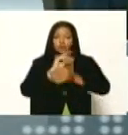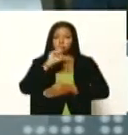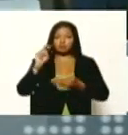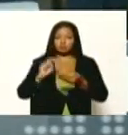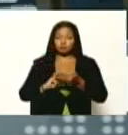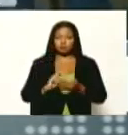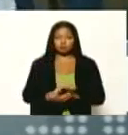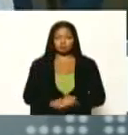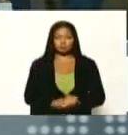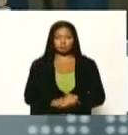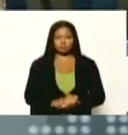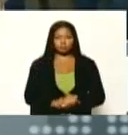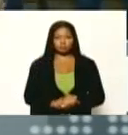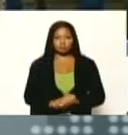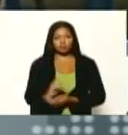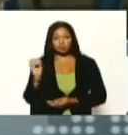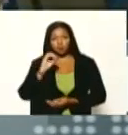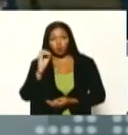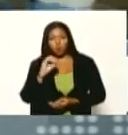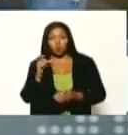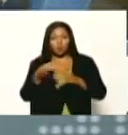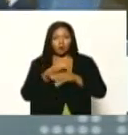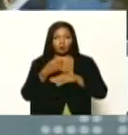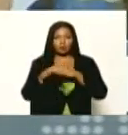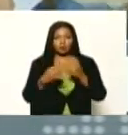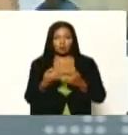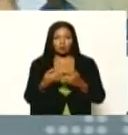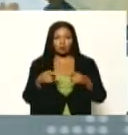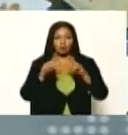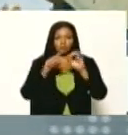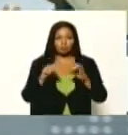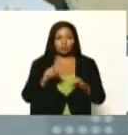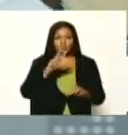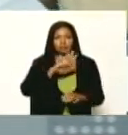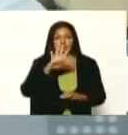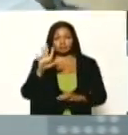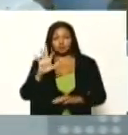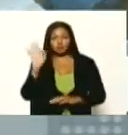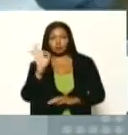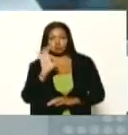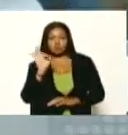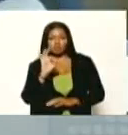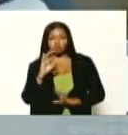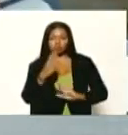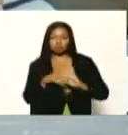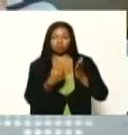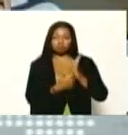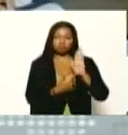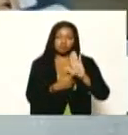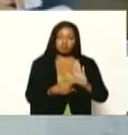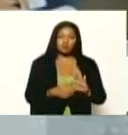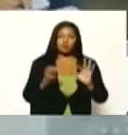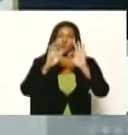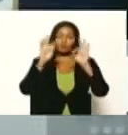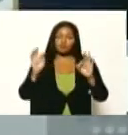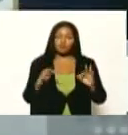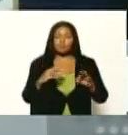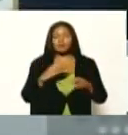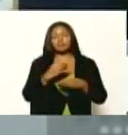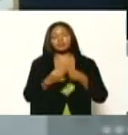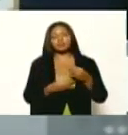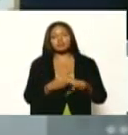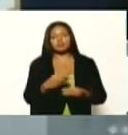nacional o un gobernador en función que no logre el 35% de las postulaciones, ya es una forma